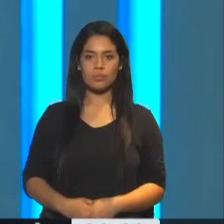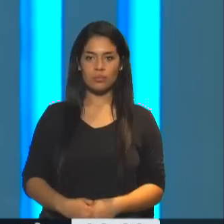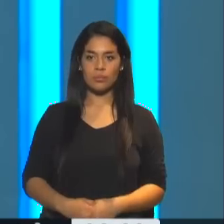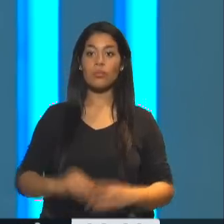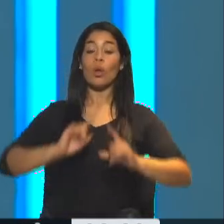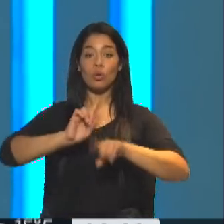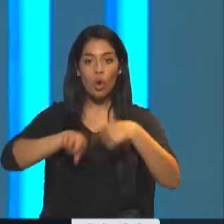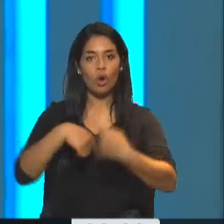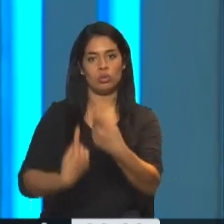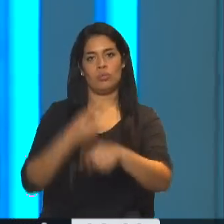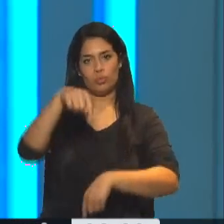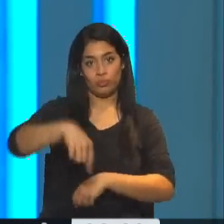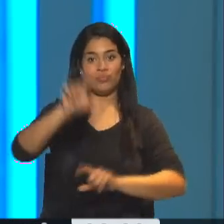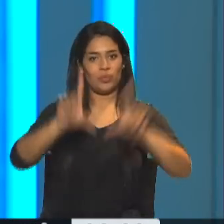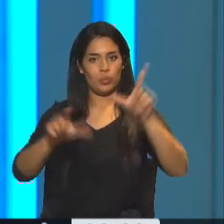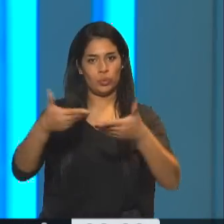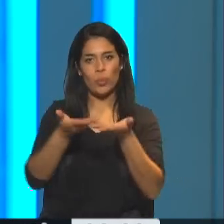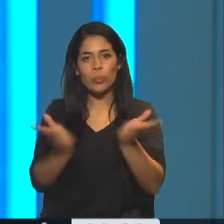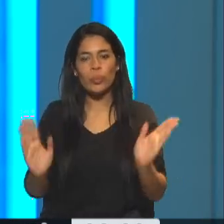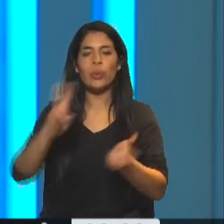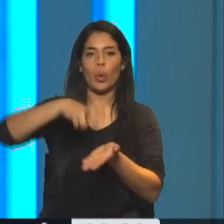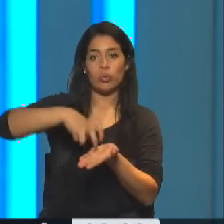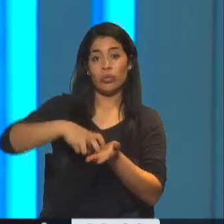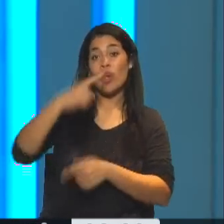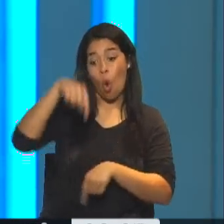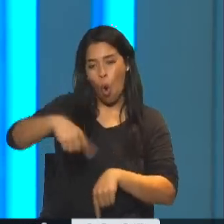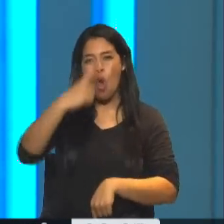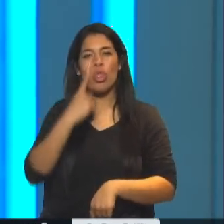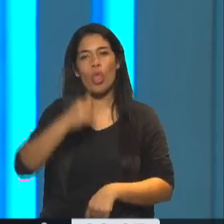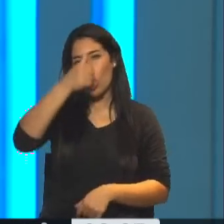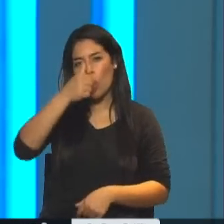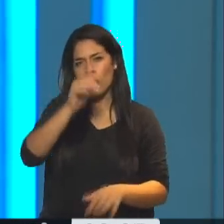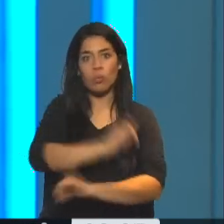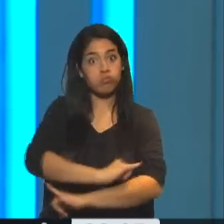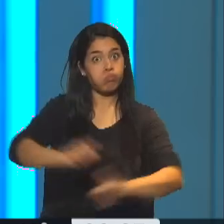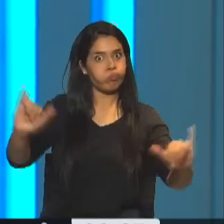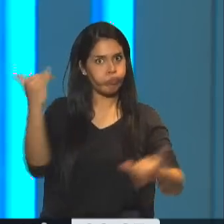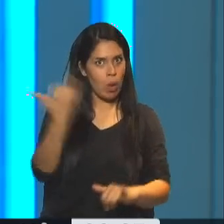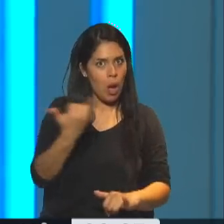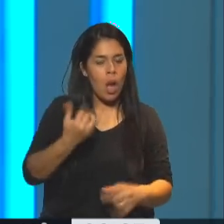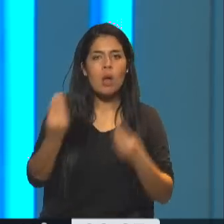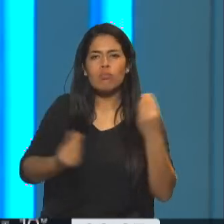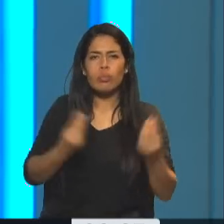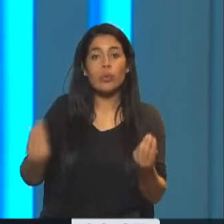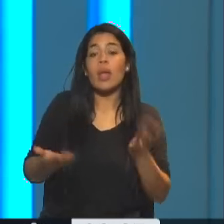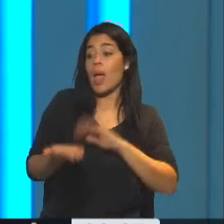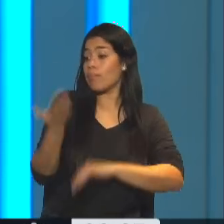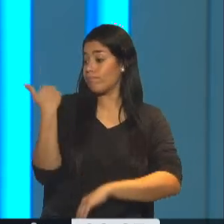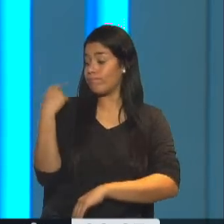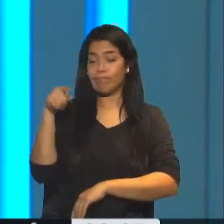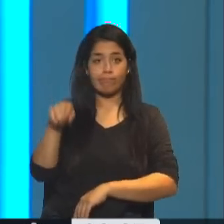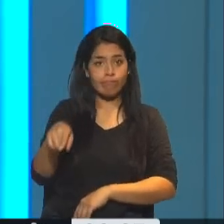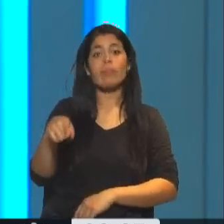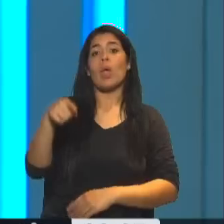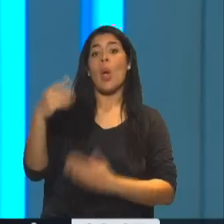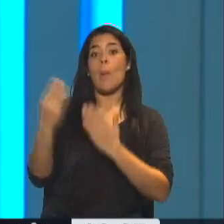Continuamos en Televisión Pública Noticias de domingo, mucha información con respecto, sobre todo expectativas, ¿no? Luego de la renuncia de Martín